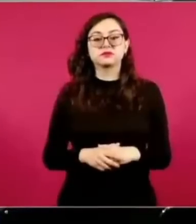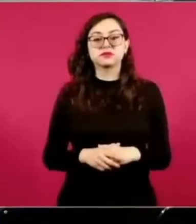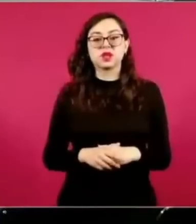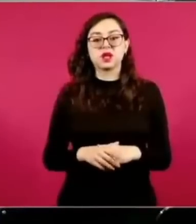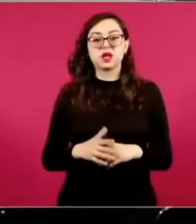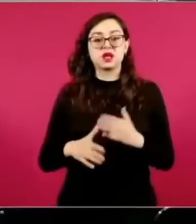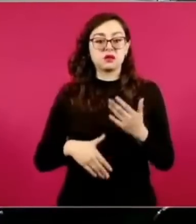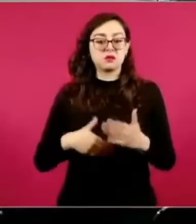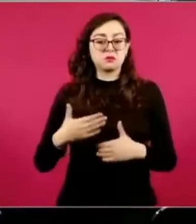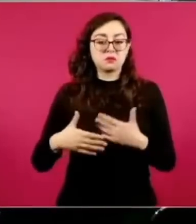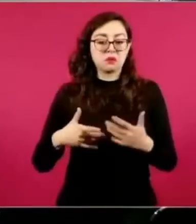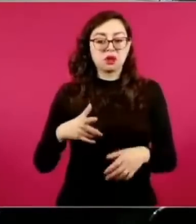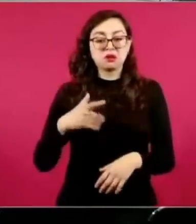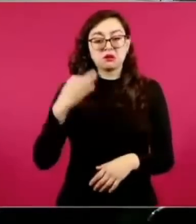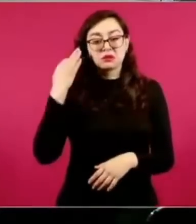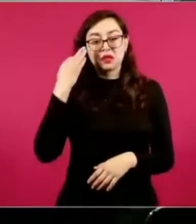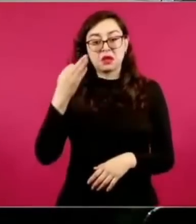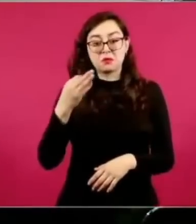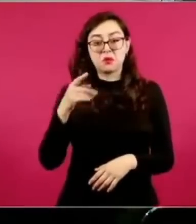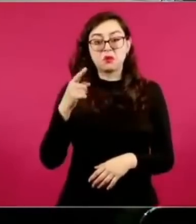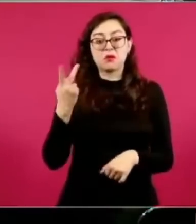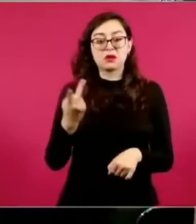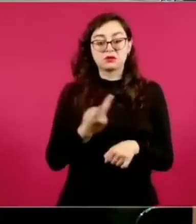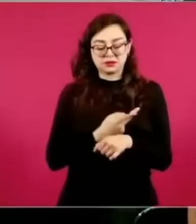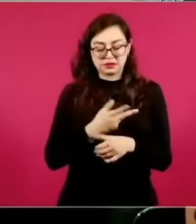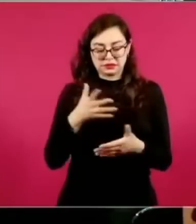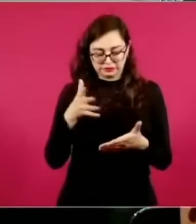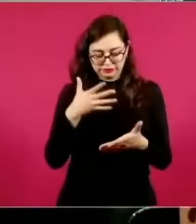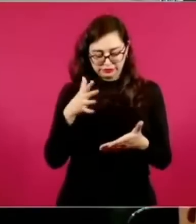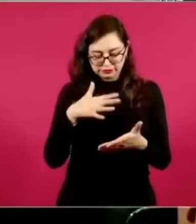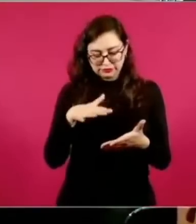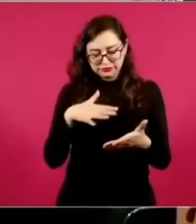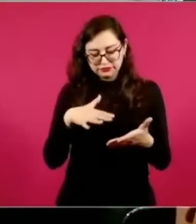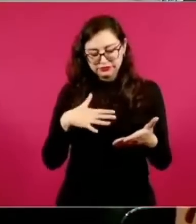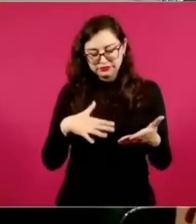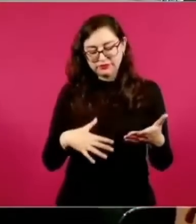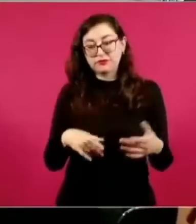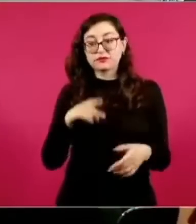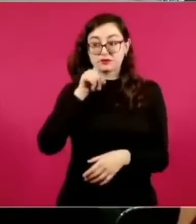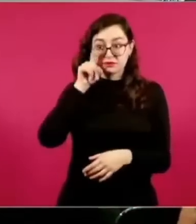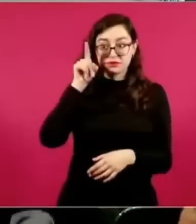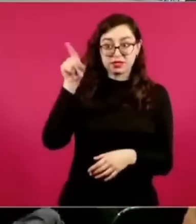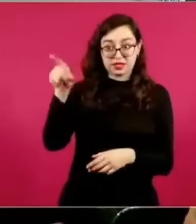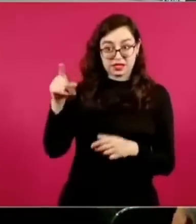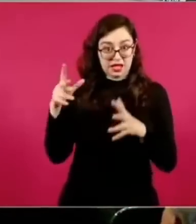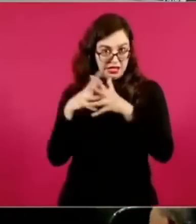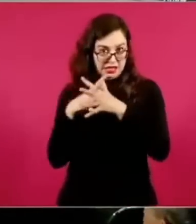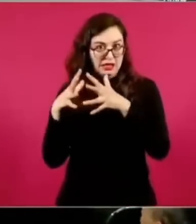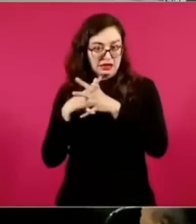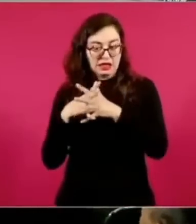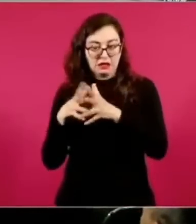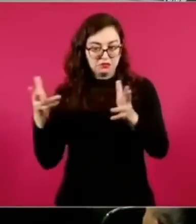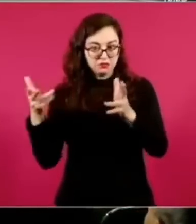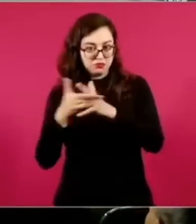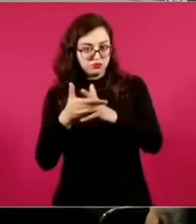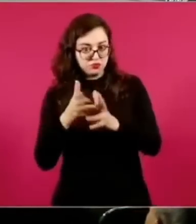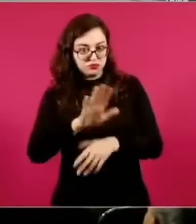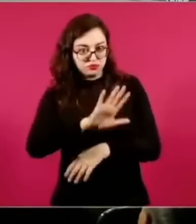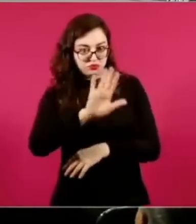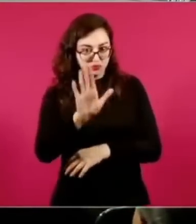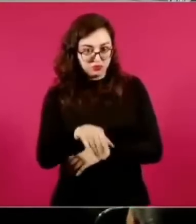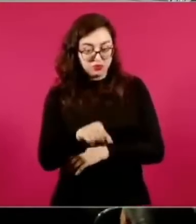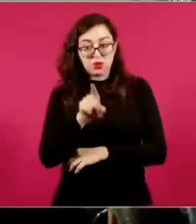la da el mismo que lo combate, un militar conservador colombiano